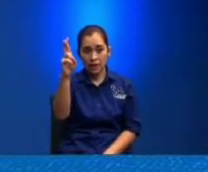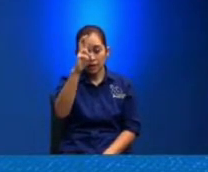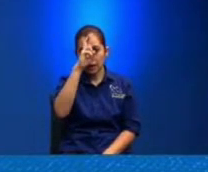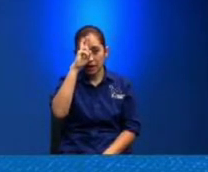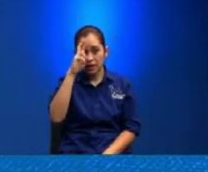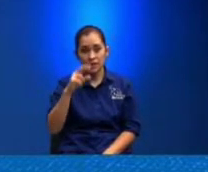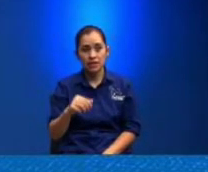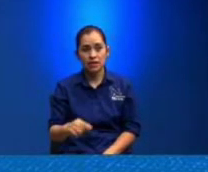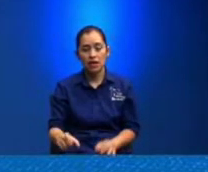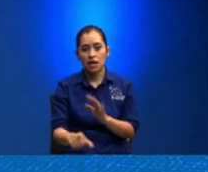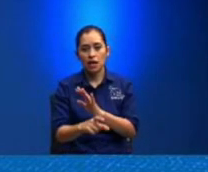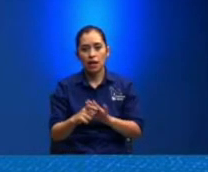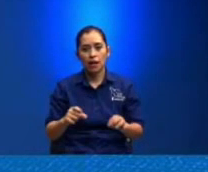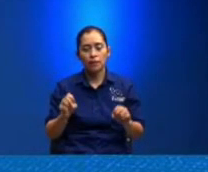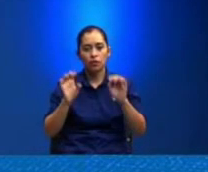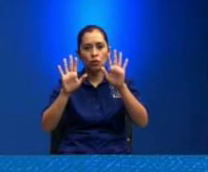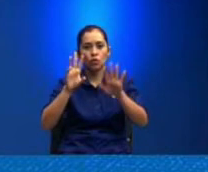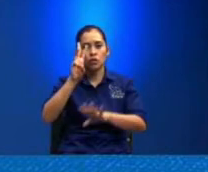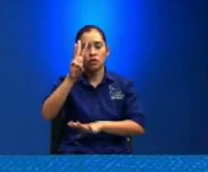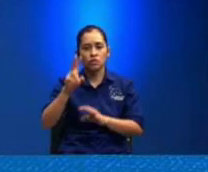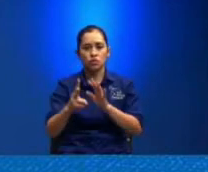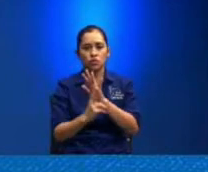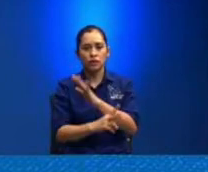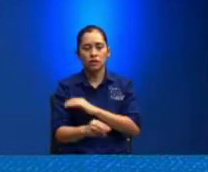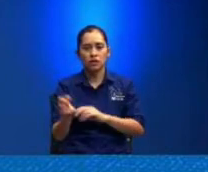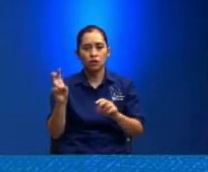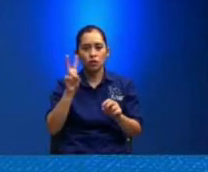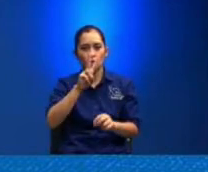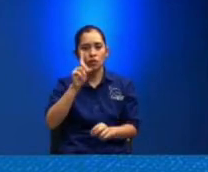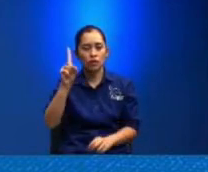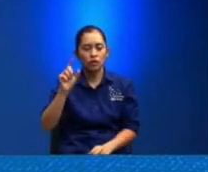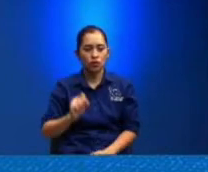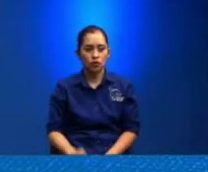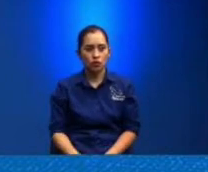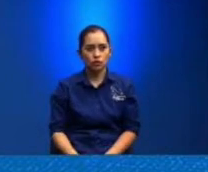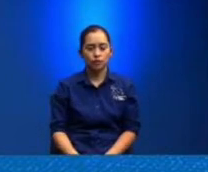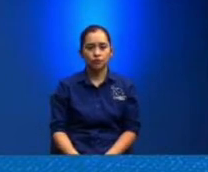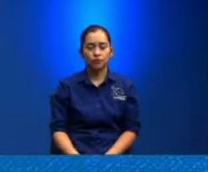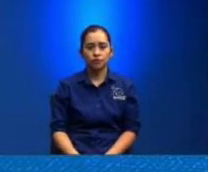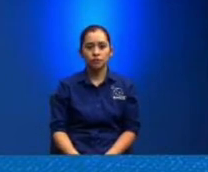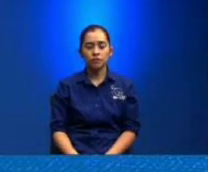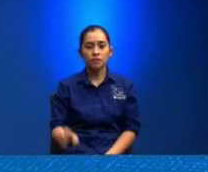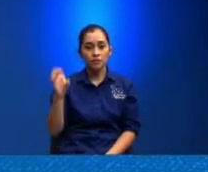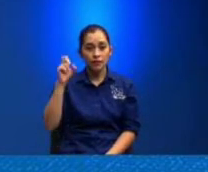dijo hasta cuando vacilar 'aces' entre dos opiniones